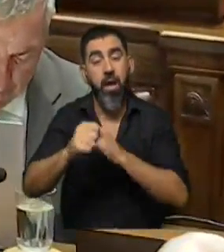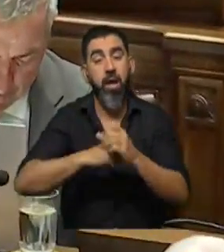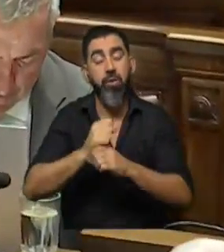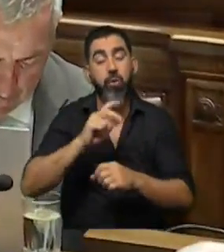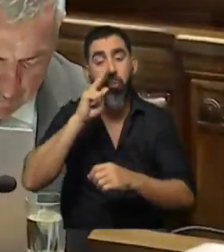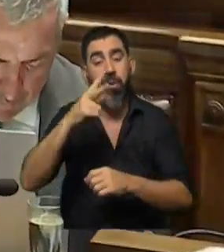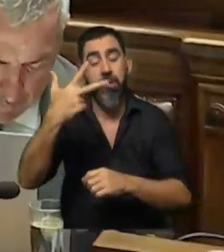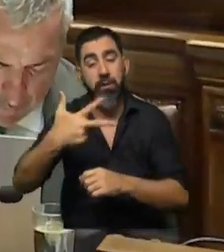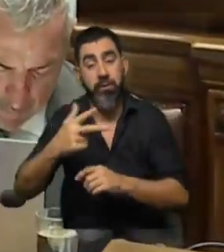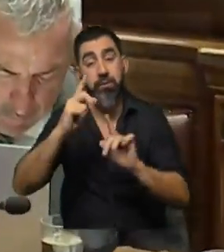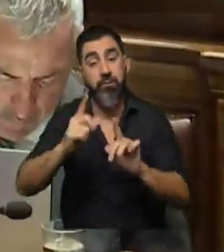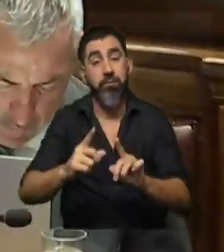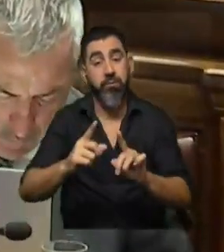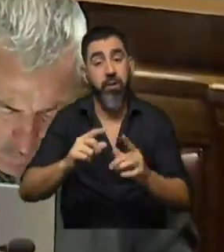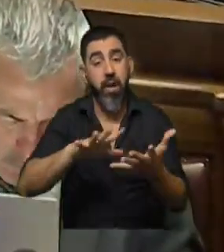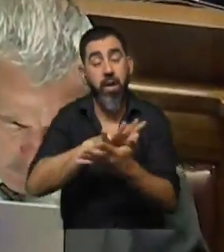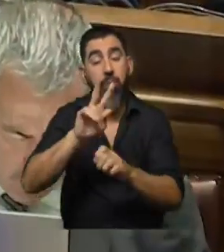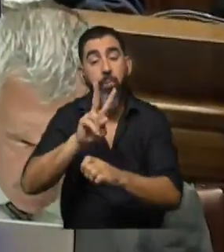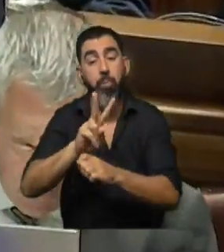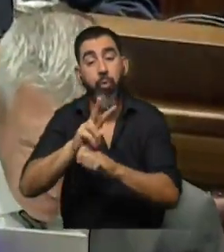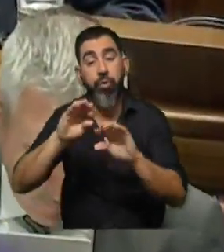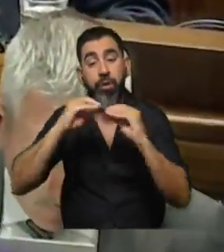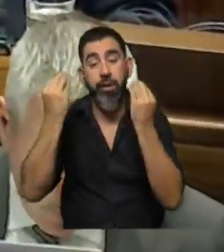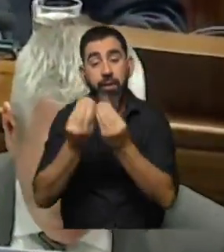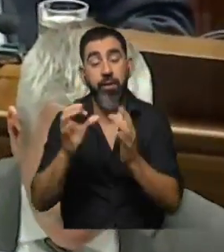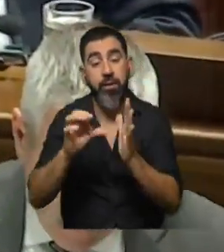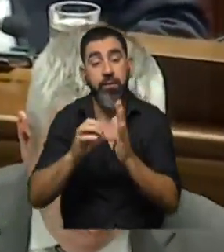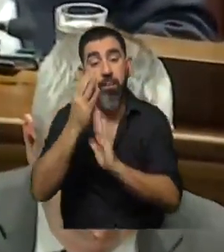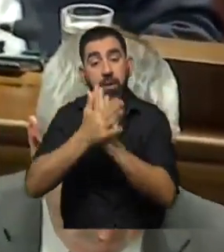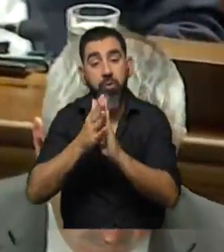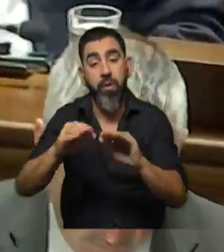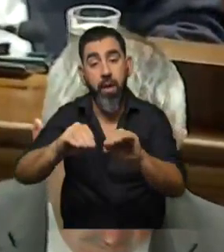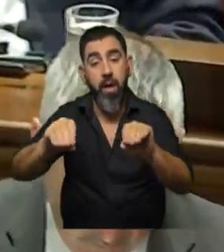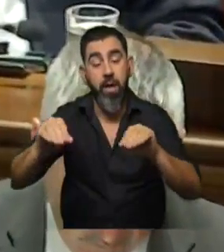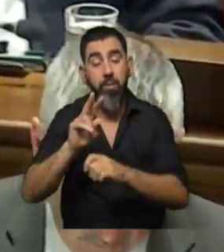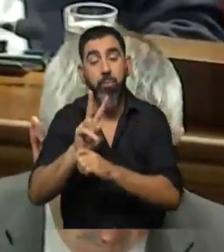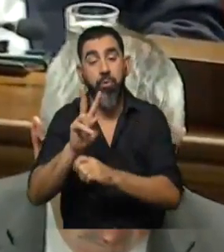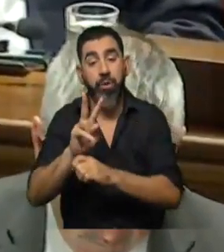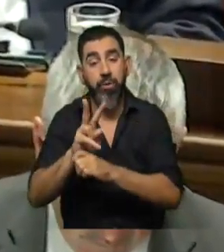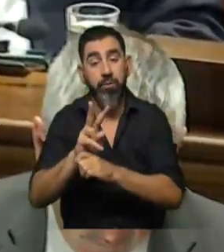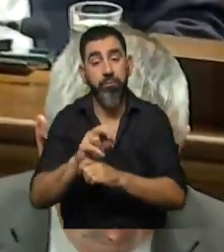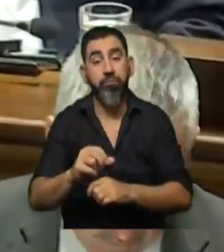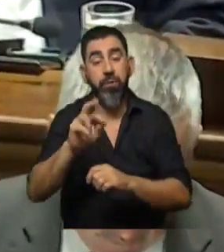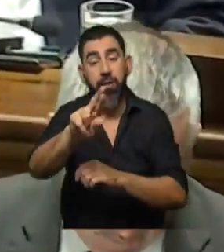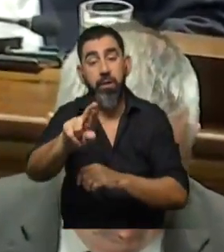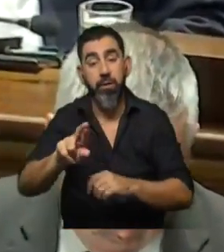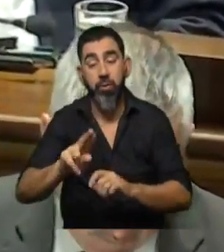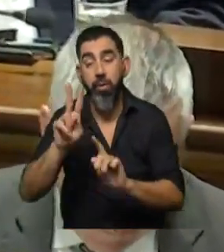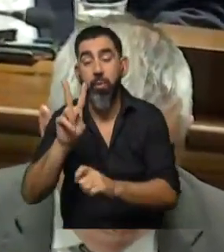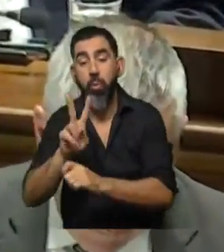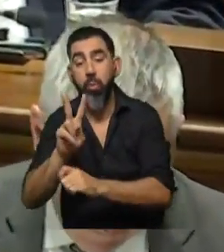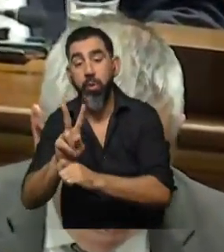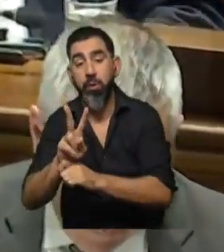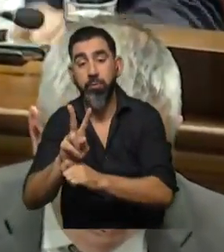y no podemos obviar que se trata de un área protegida integrada al Sistema Nacional de áreas protegida se trata de un río al que hay que cuidar